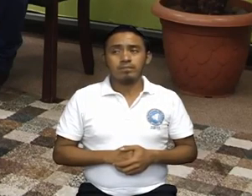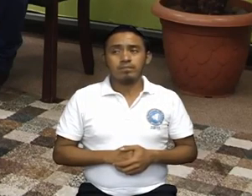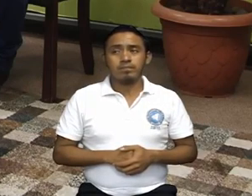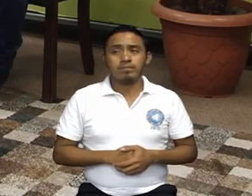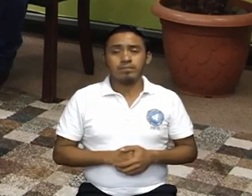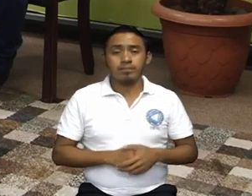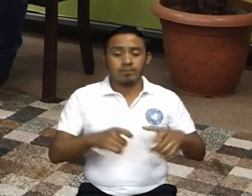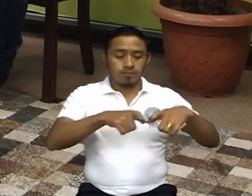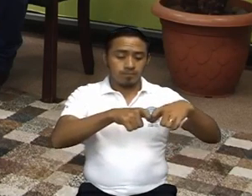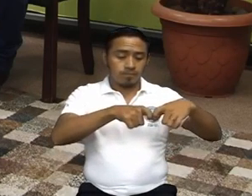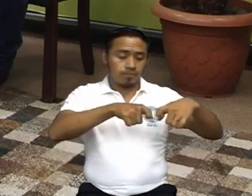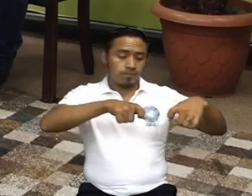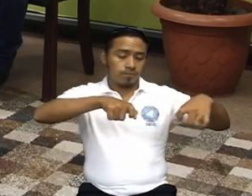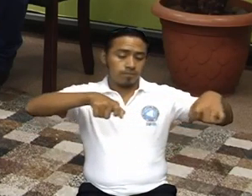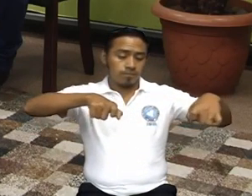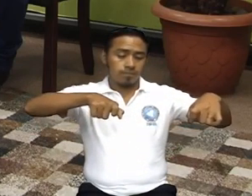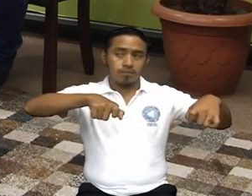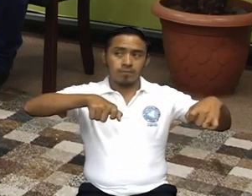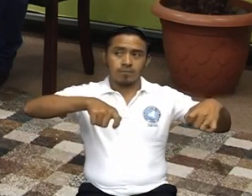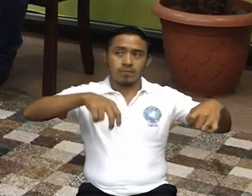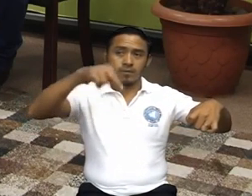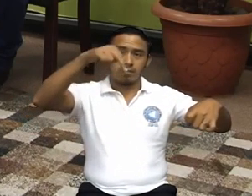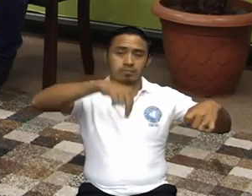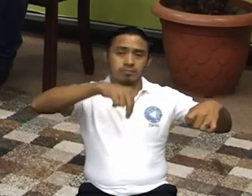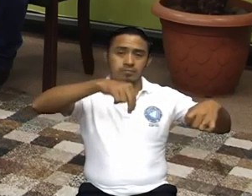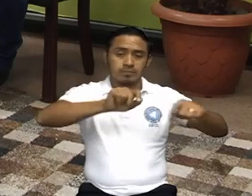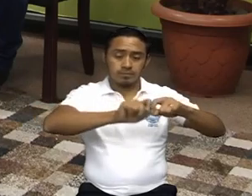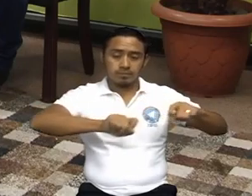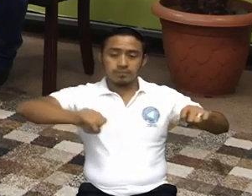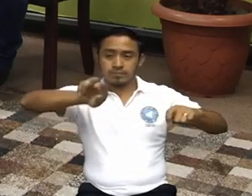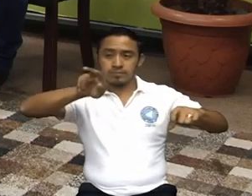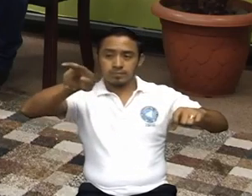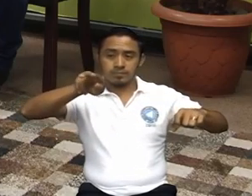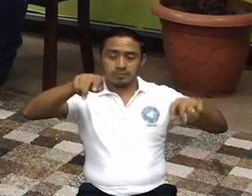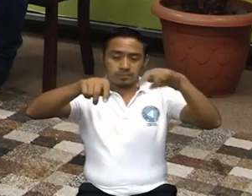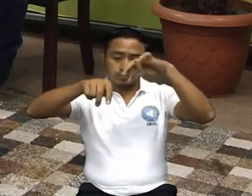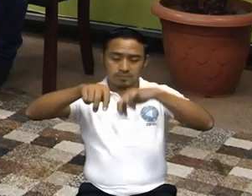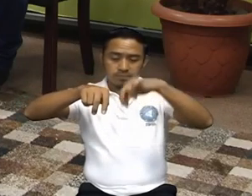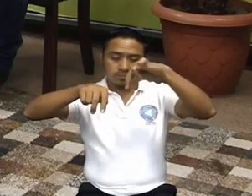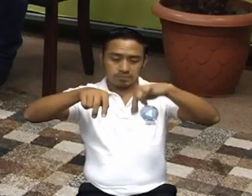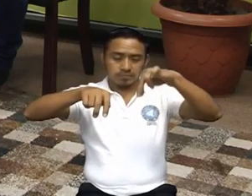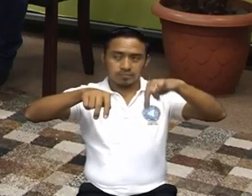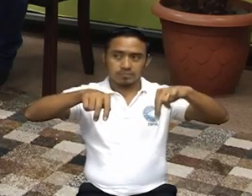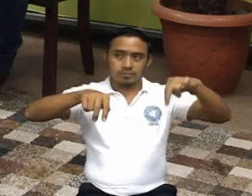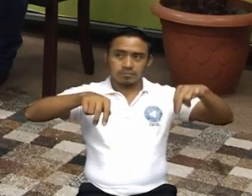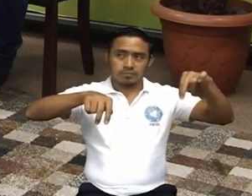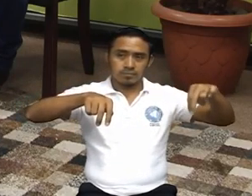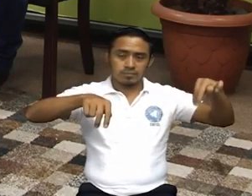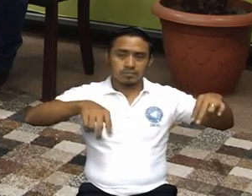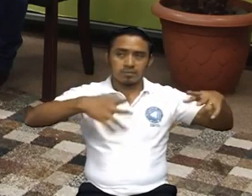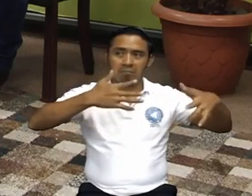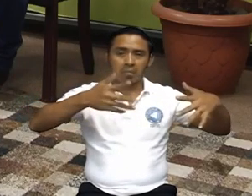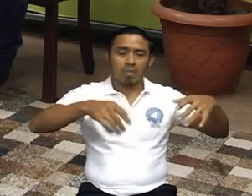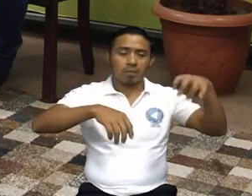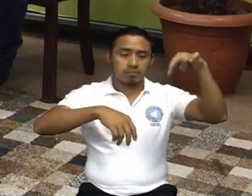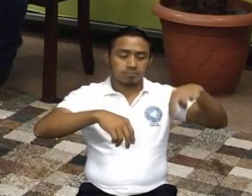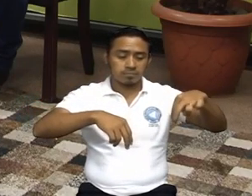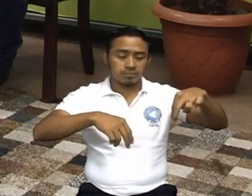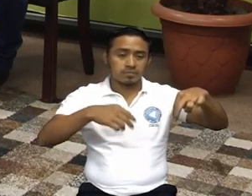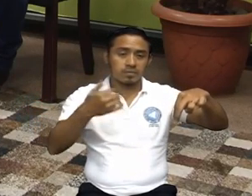la tablita, sí, la regleta, está conectada al enchufe. Y lo peor es que no desconectan los cargadores